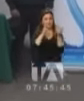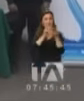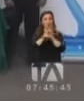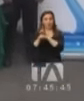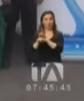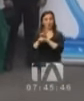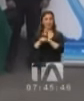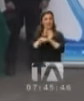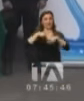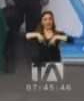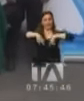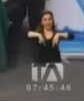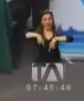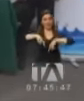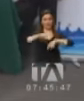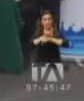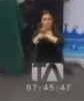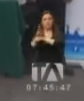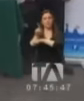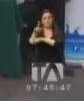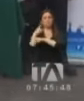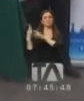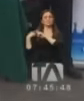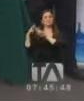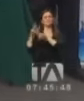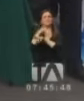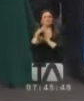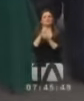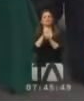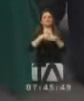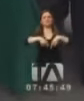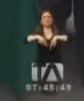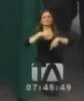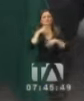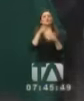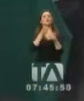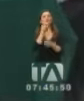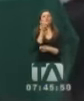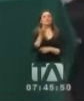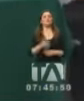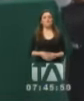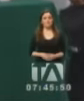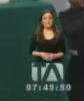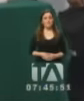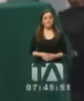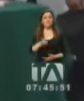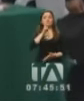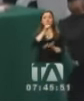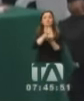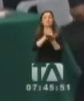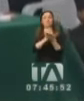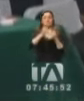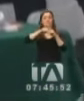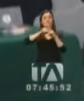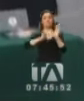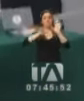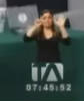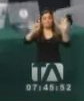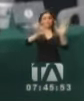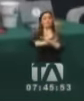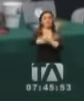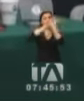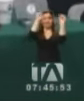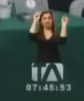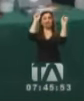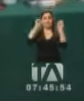operativo de tránsito que se ha preparado para hoy? Sí, muy buenos días. Efectivamente, nuestro operativo ya empezó a partir de las 6 de la